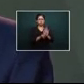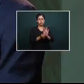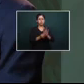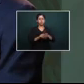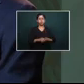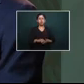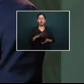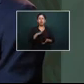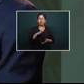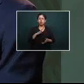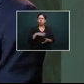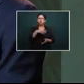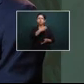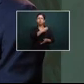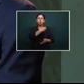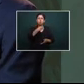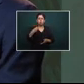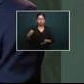más control